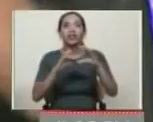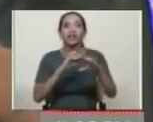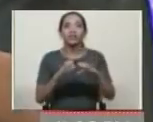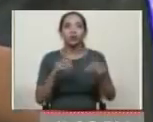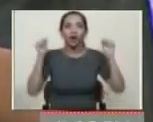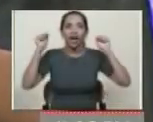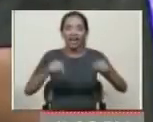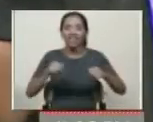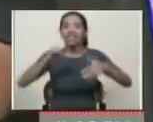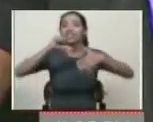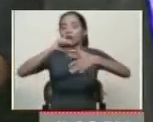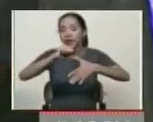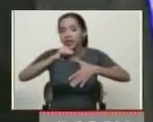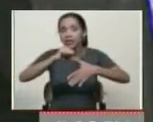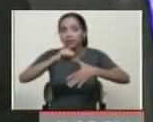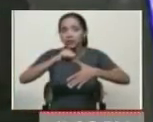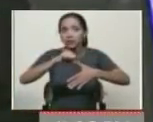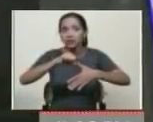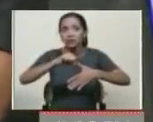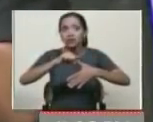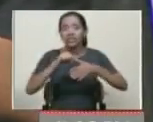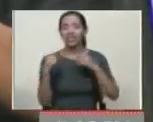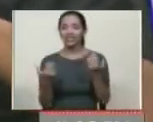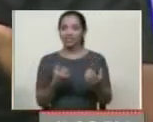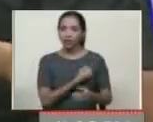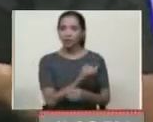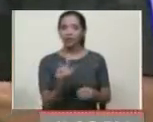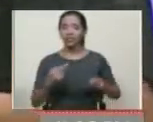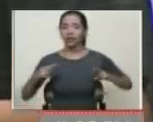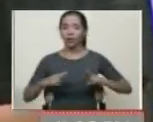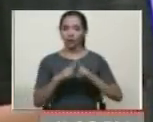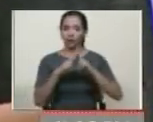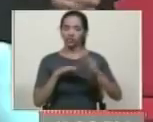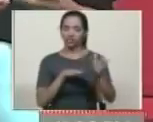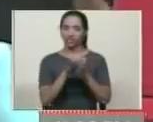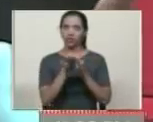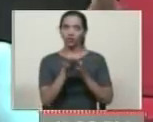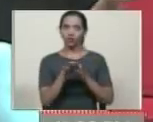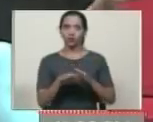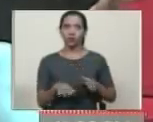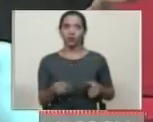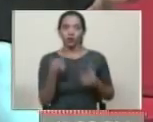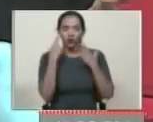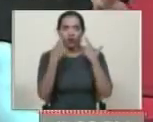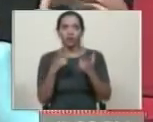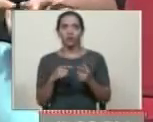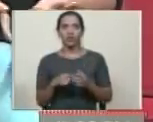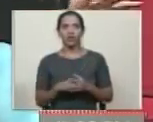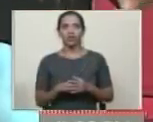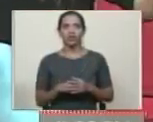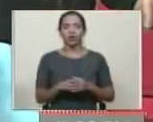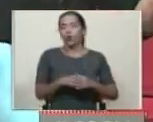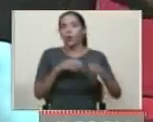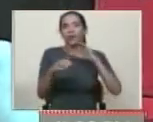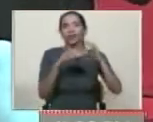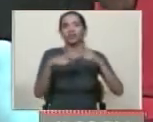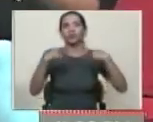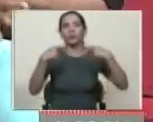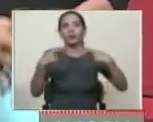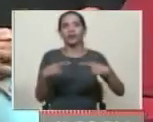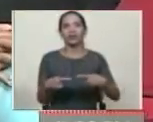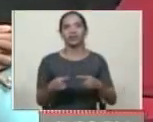en Latinoamérica. De esa cantidad de encuentros que se desarrollan. Cuando vienes a ver, los comunicadores populares más llanitos, los que